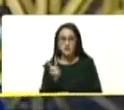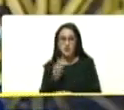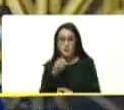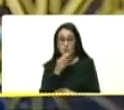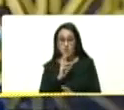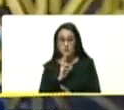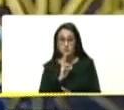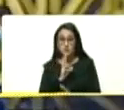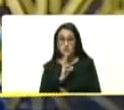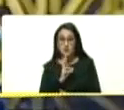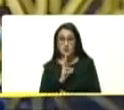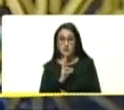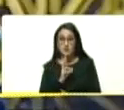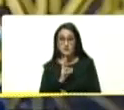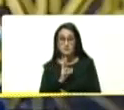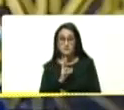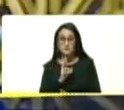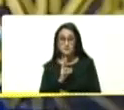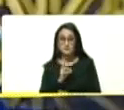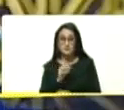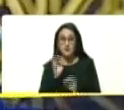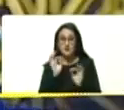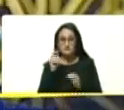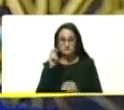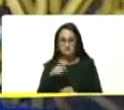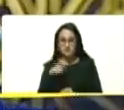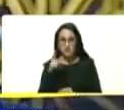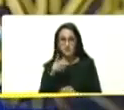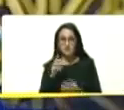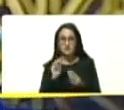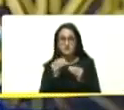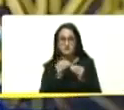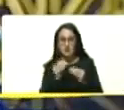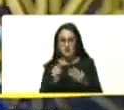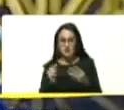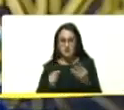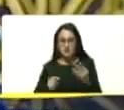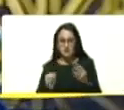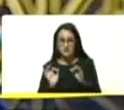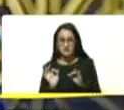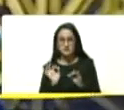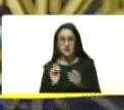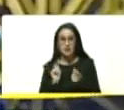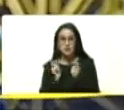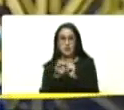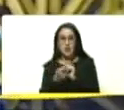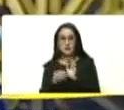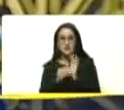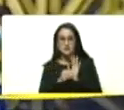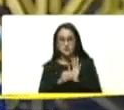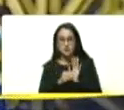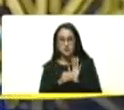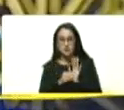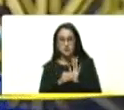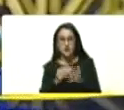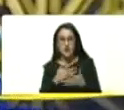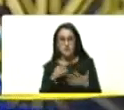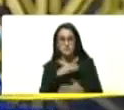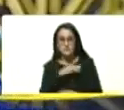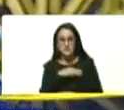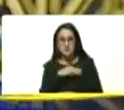resultados desde el relanzamiento, la redefinición, la actualización de la gran